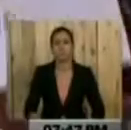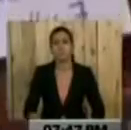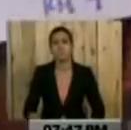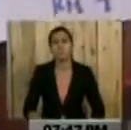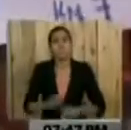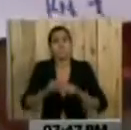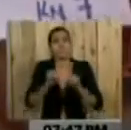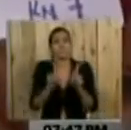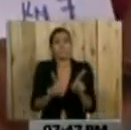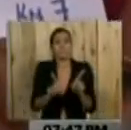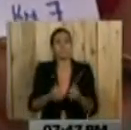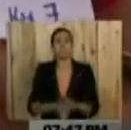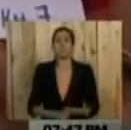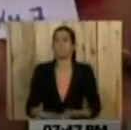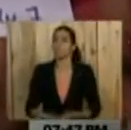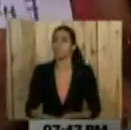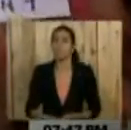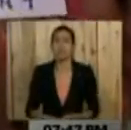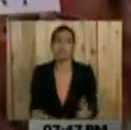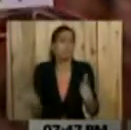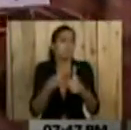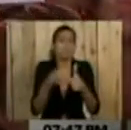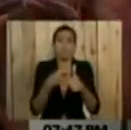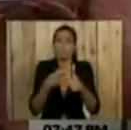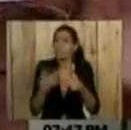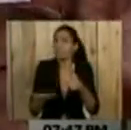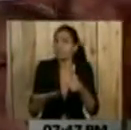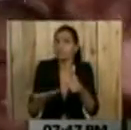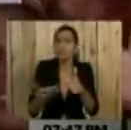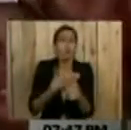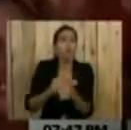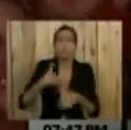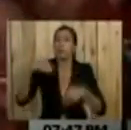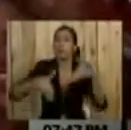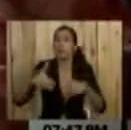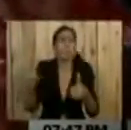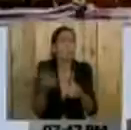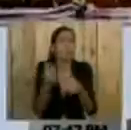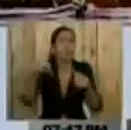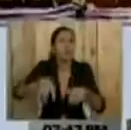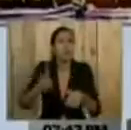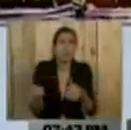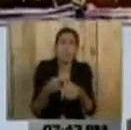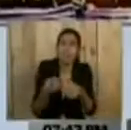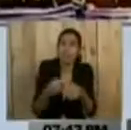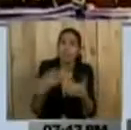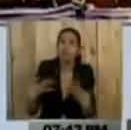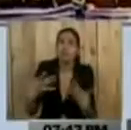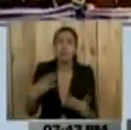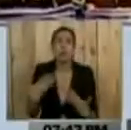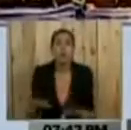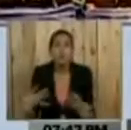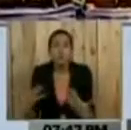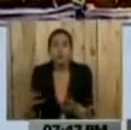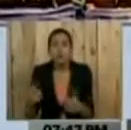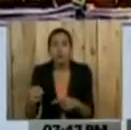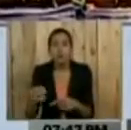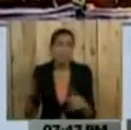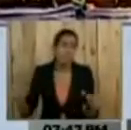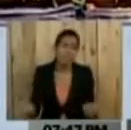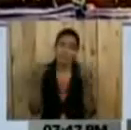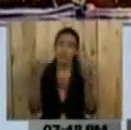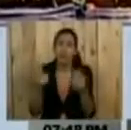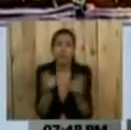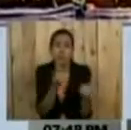Pero la prioridad no es hacer elecciones, la prioridad en Venezuela es recuperar la economía, atender